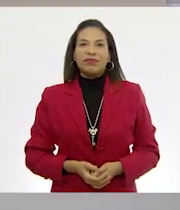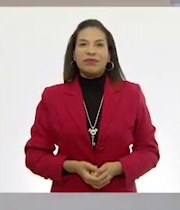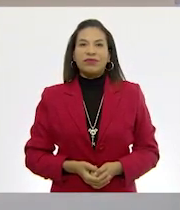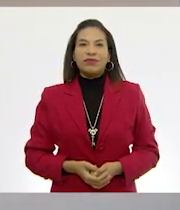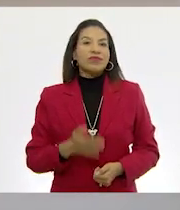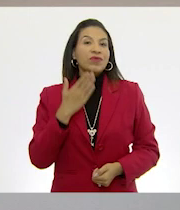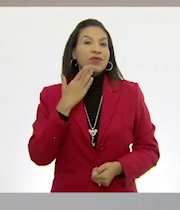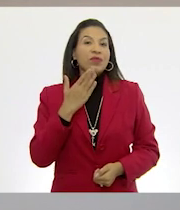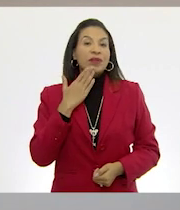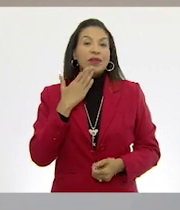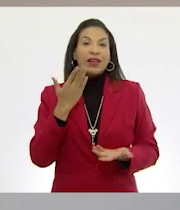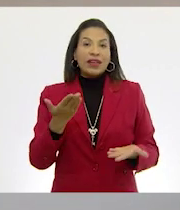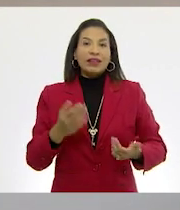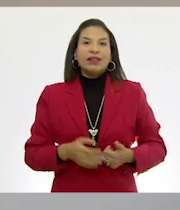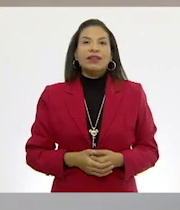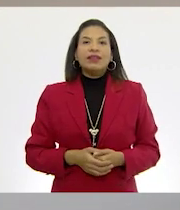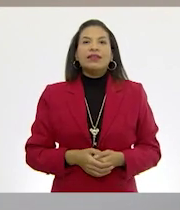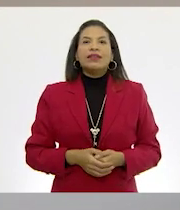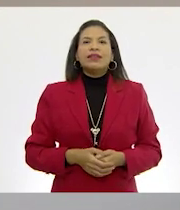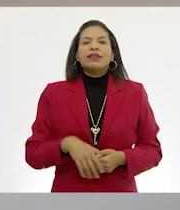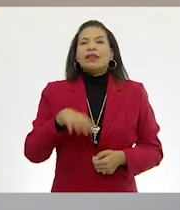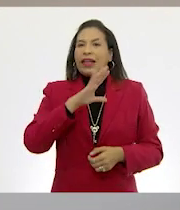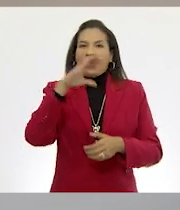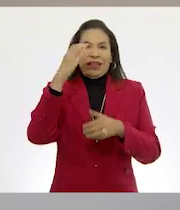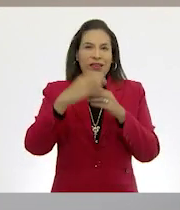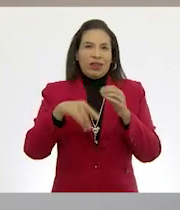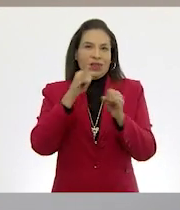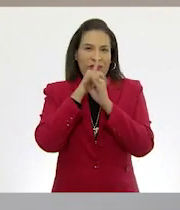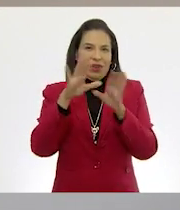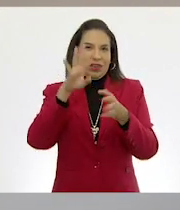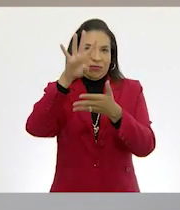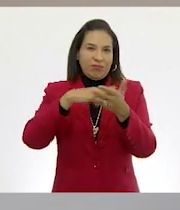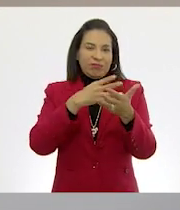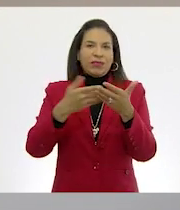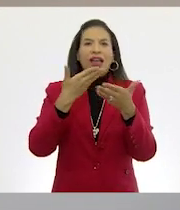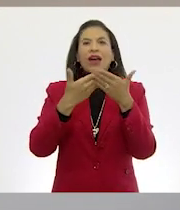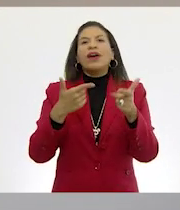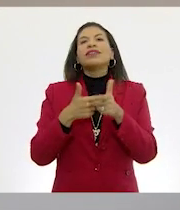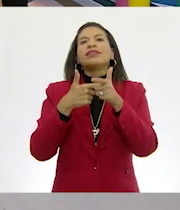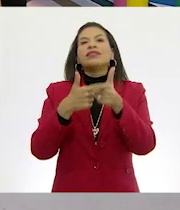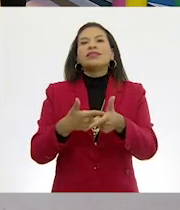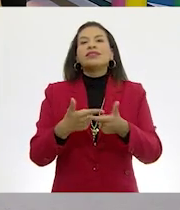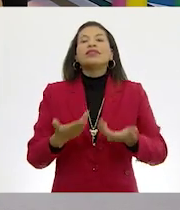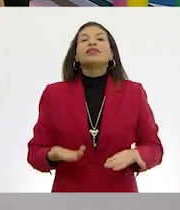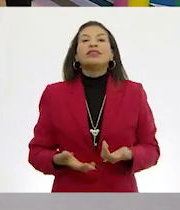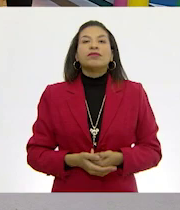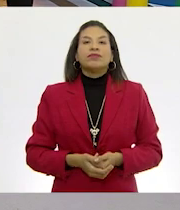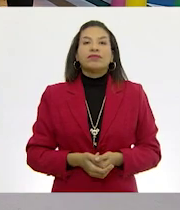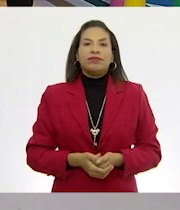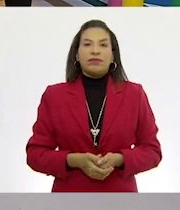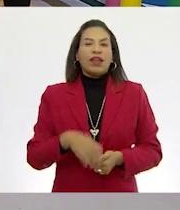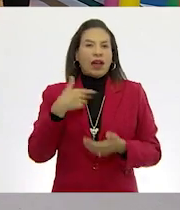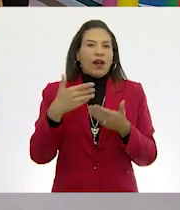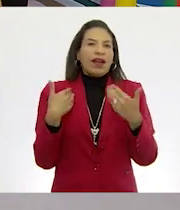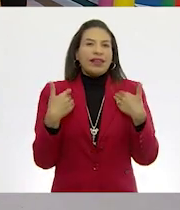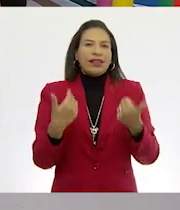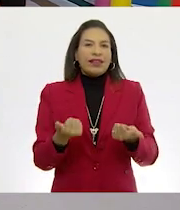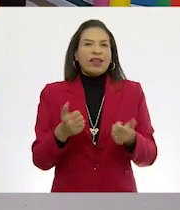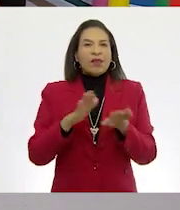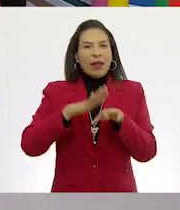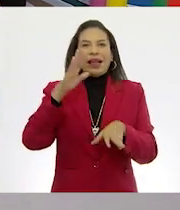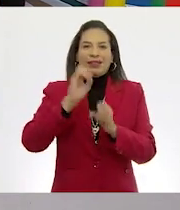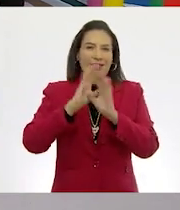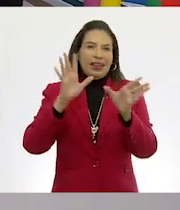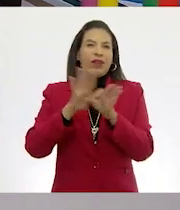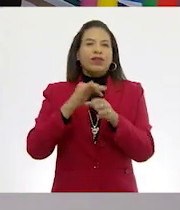Muy bien. Listo. Hemos terminado con nuestro cuadro de información. Ahora continuemos. Ay, maestra, ahora ya entiendo muchísimo